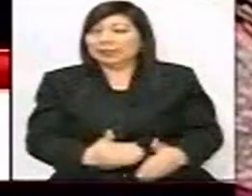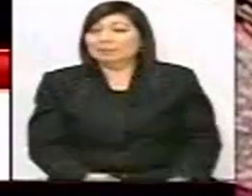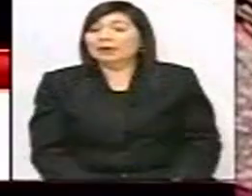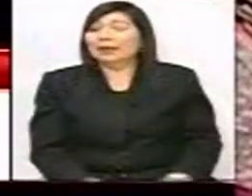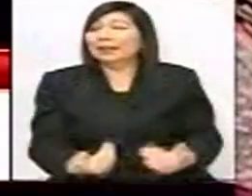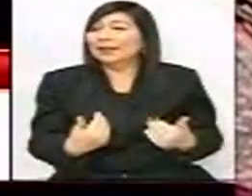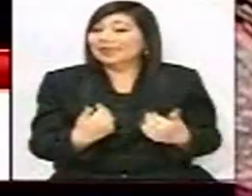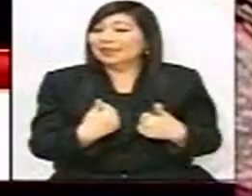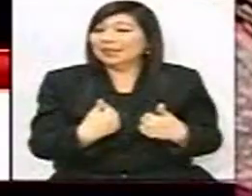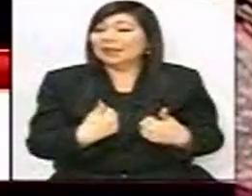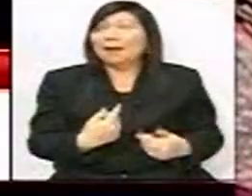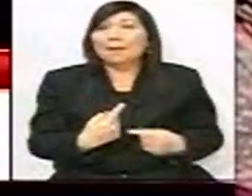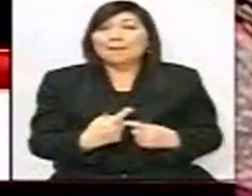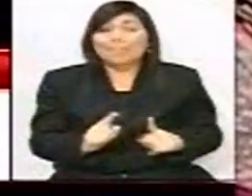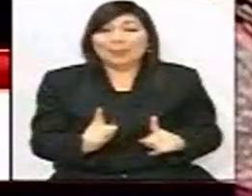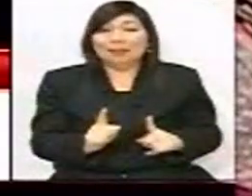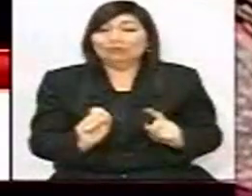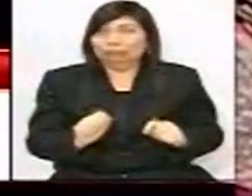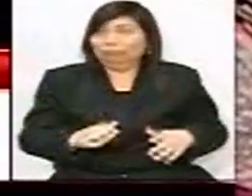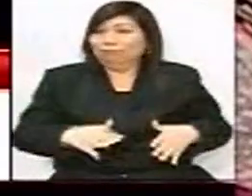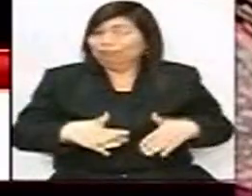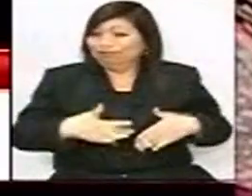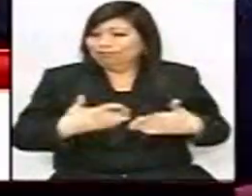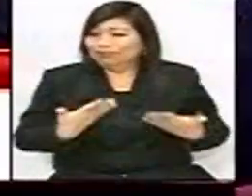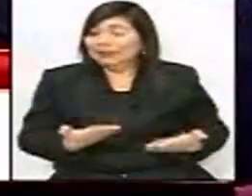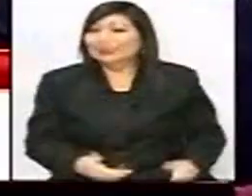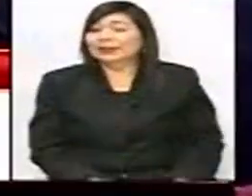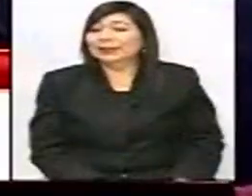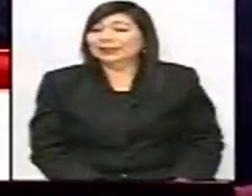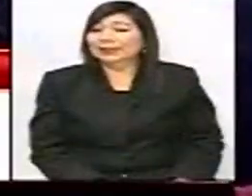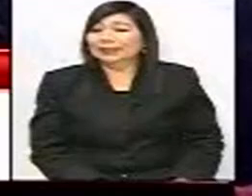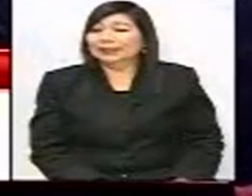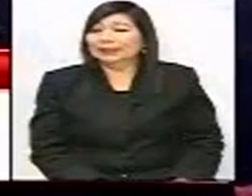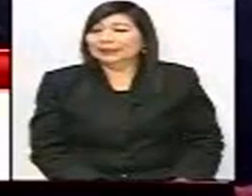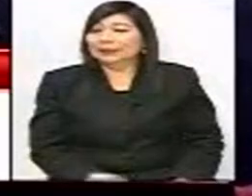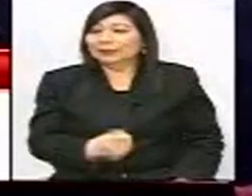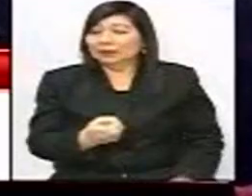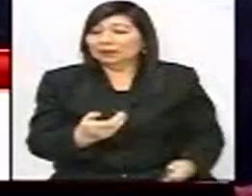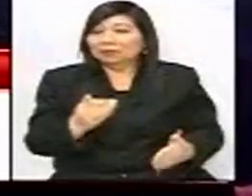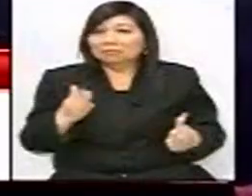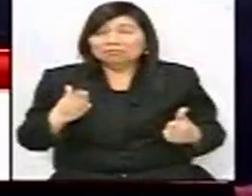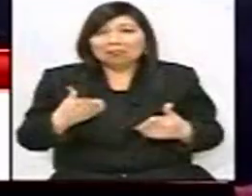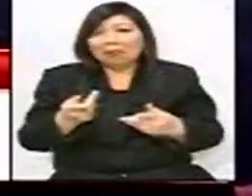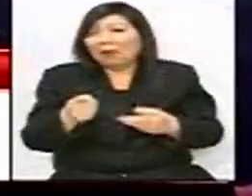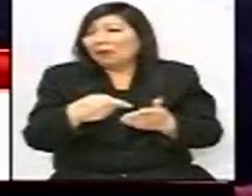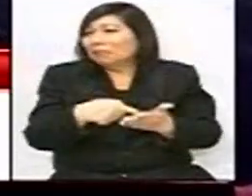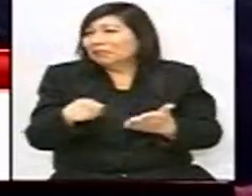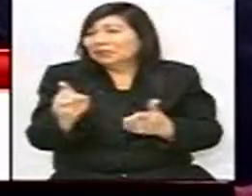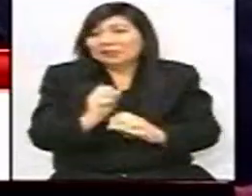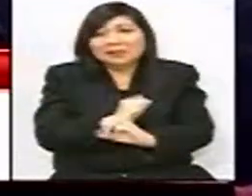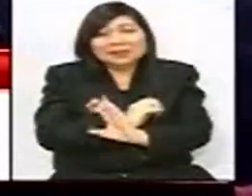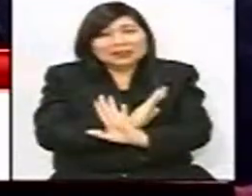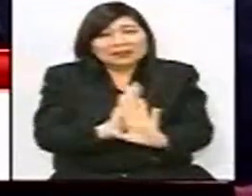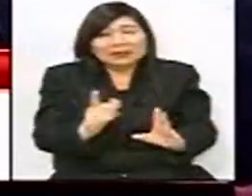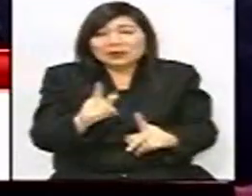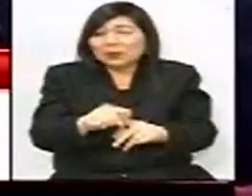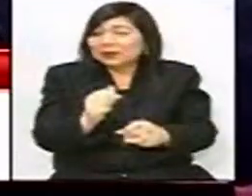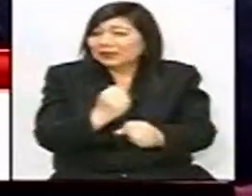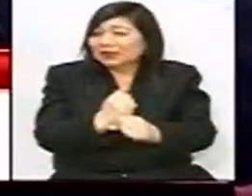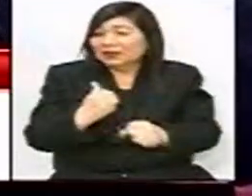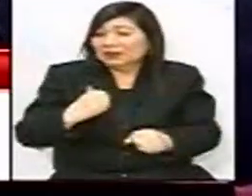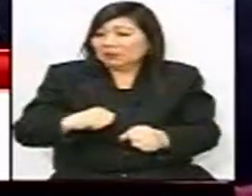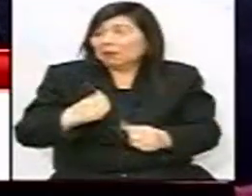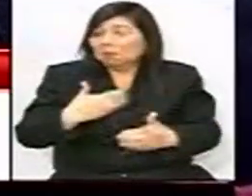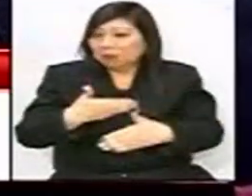ocurrida. Pero ¿será posible, alcalde, que ya usted está a puertas de retirarse, que en su gestión